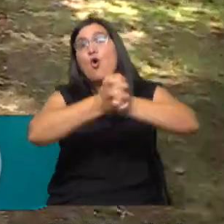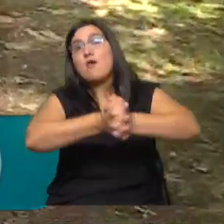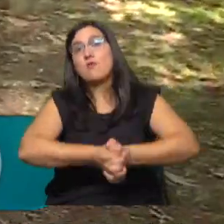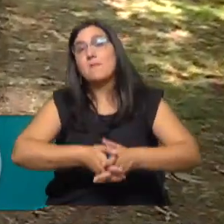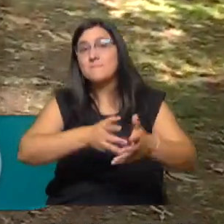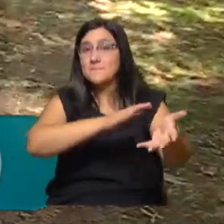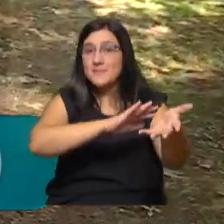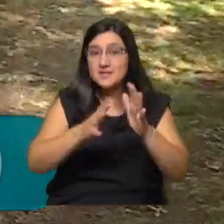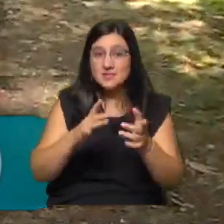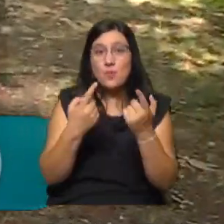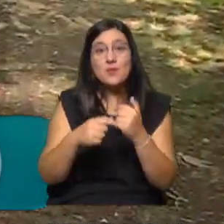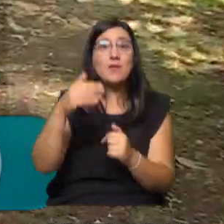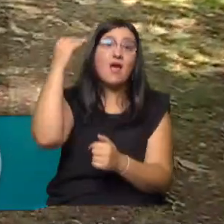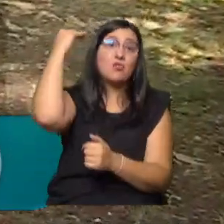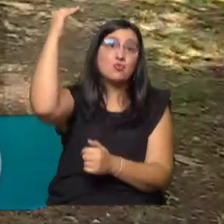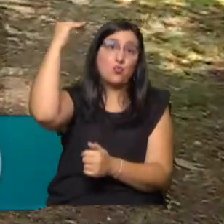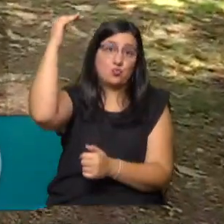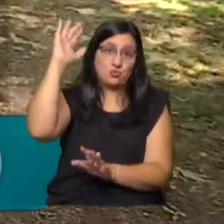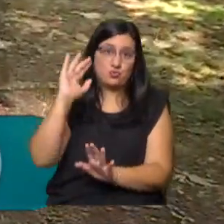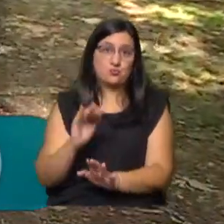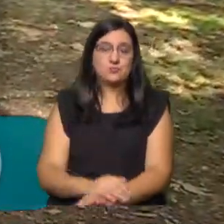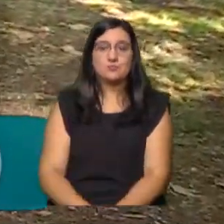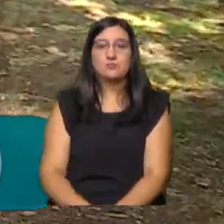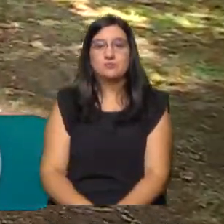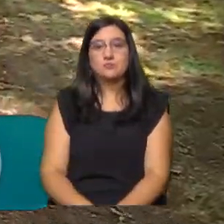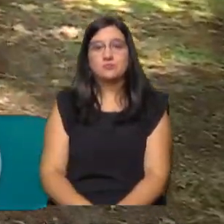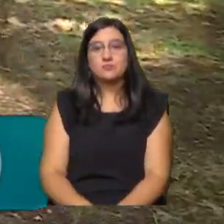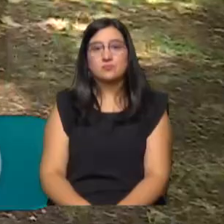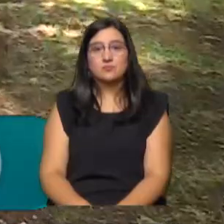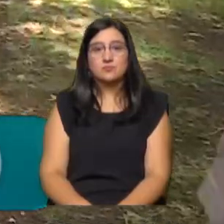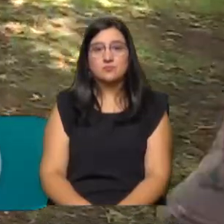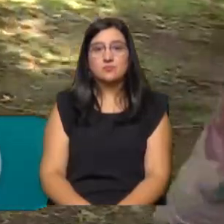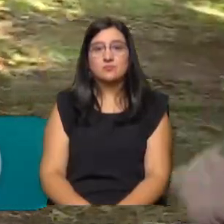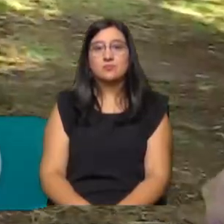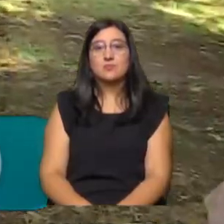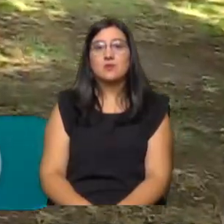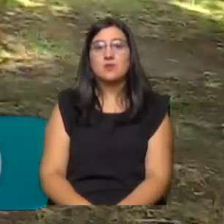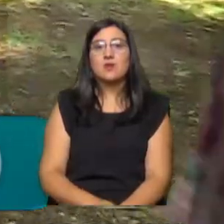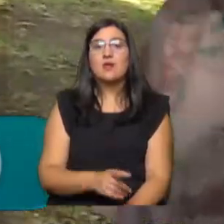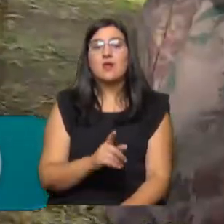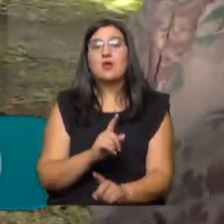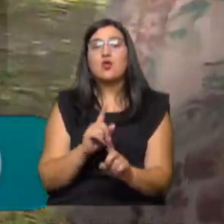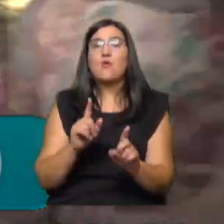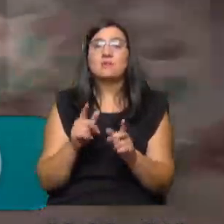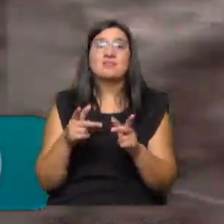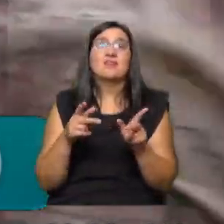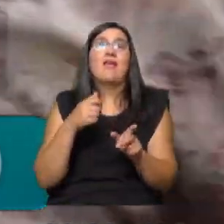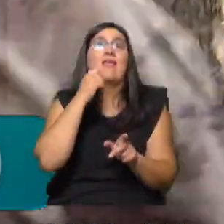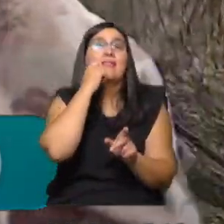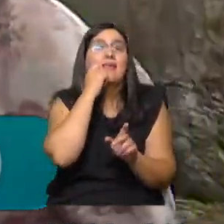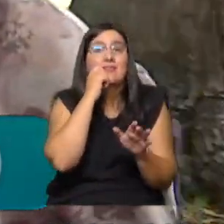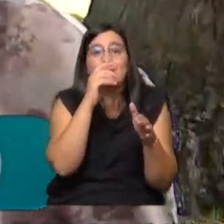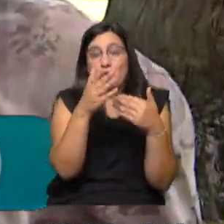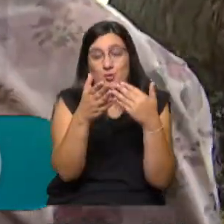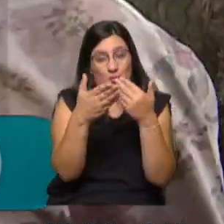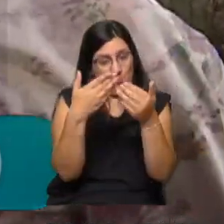Pero dirigido a los adultos mayores. Digamos mayores, no vamos a hablar de edades, ¿eh? Porque la edad es una...